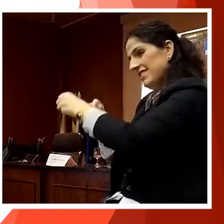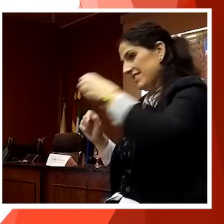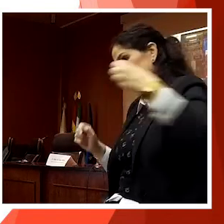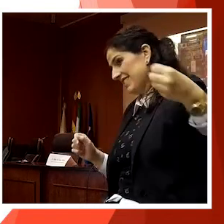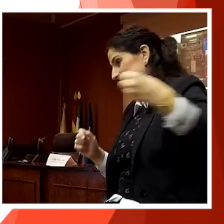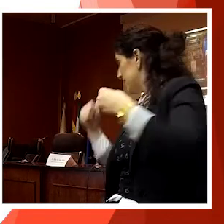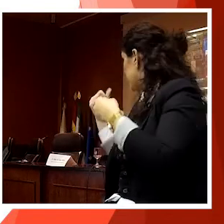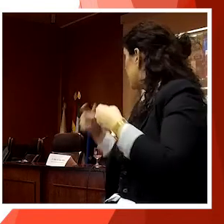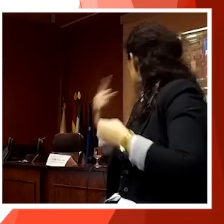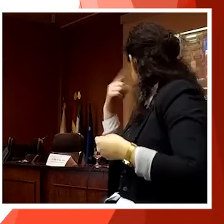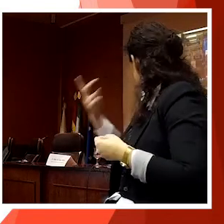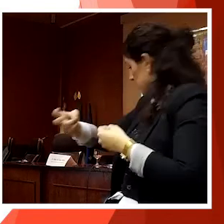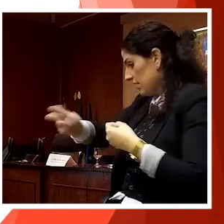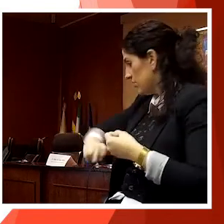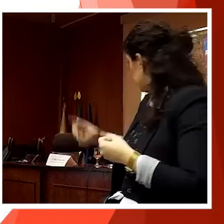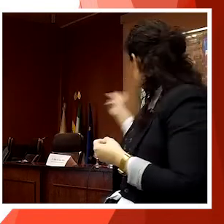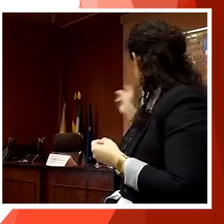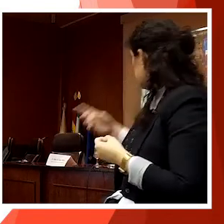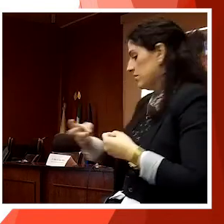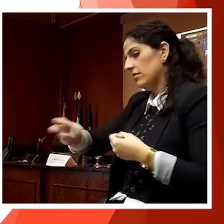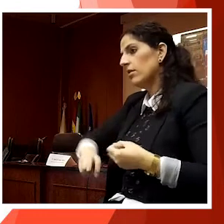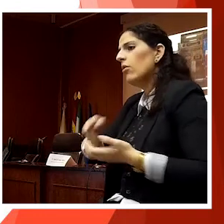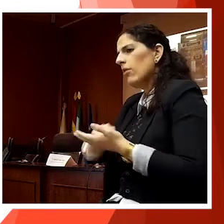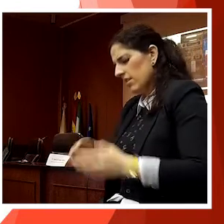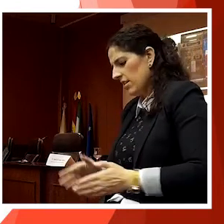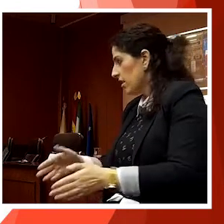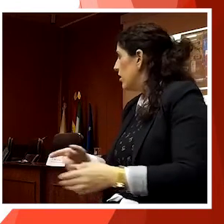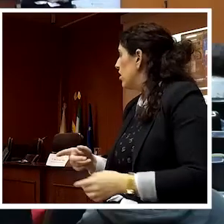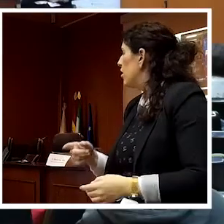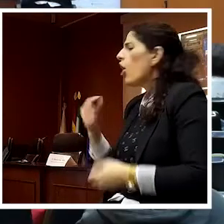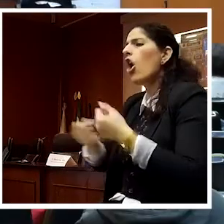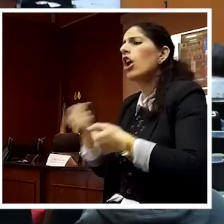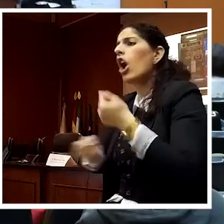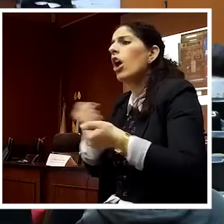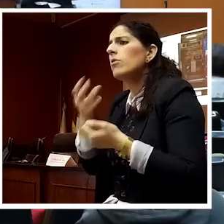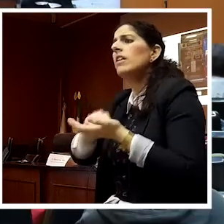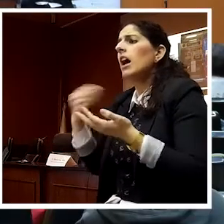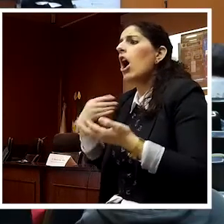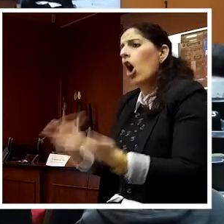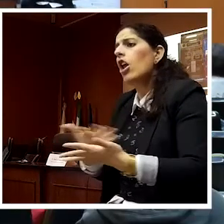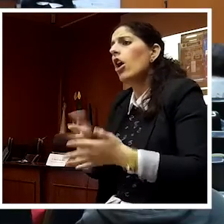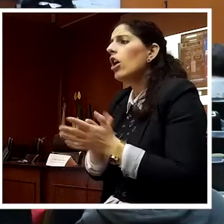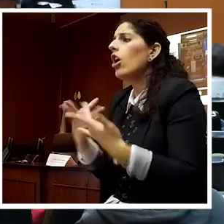escalón porque, mirad, muchas veces nos dicen corred, ¿vale? Mira, este escalón,